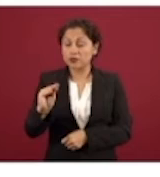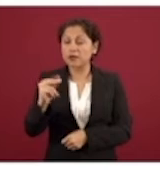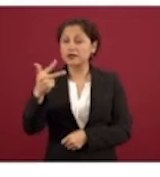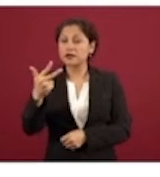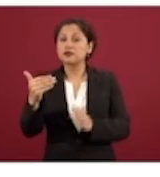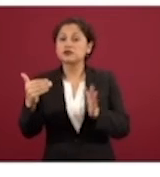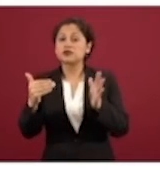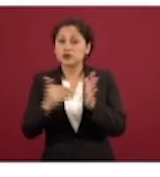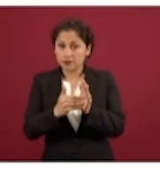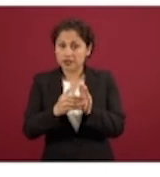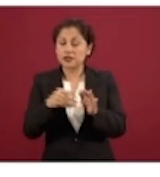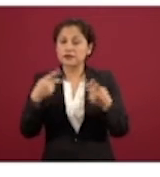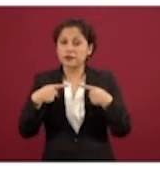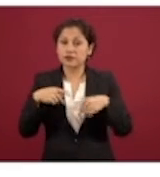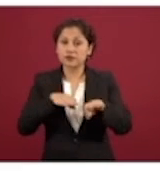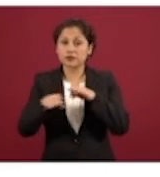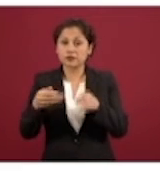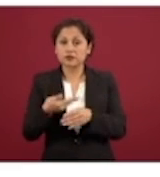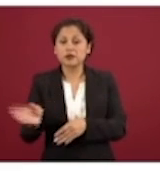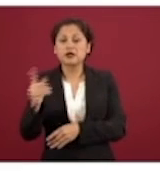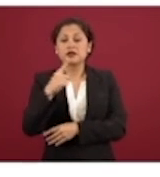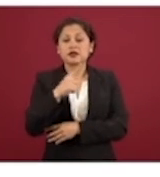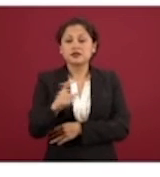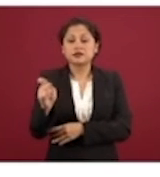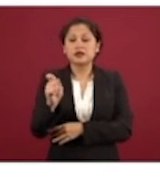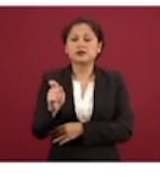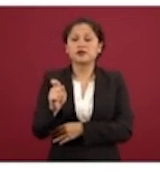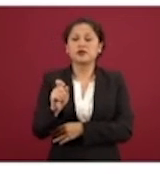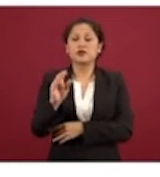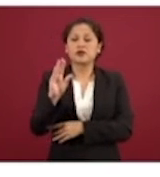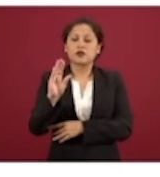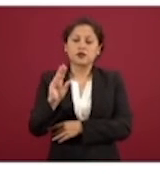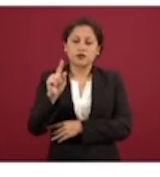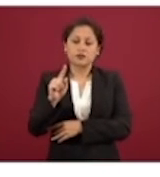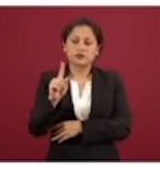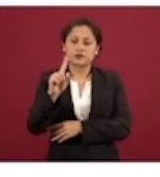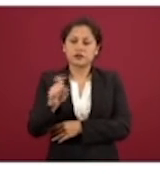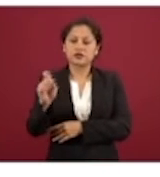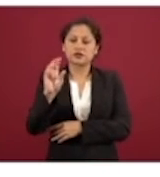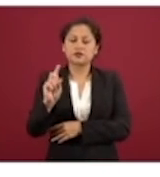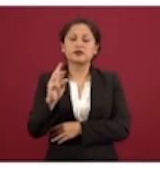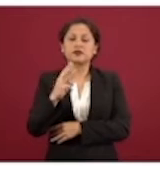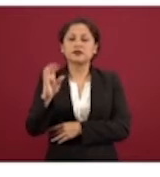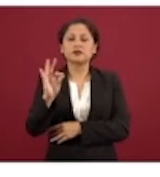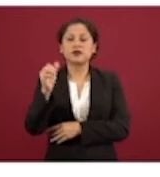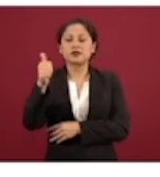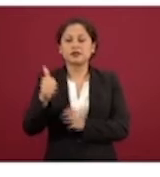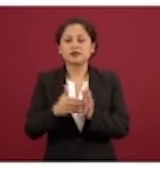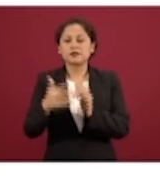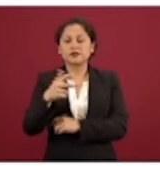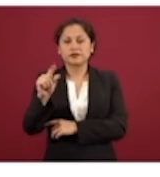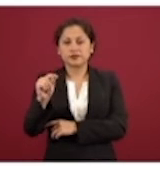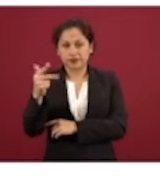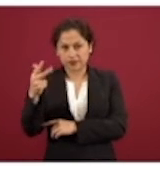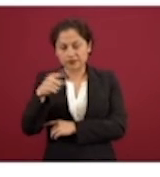148 mil 845 en lo que va de el primero de abril el día